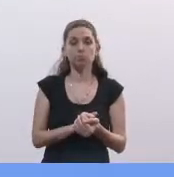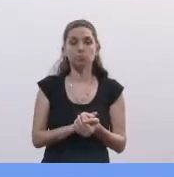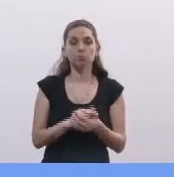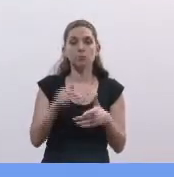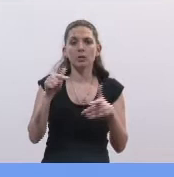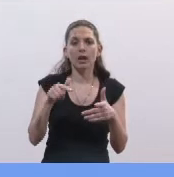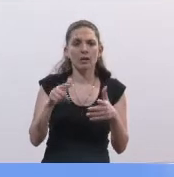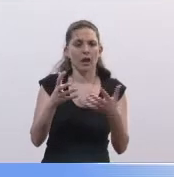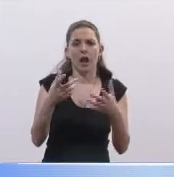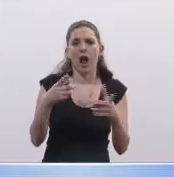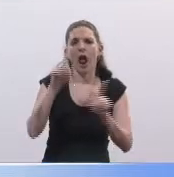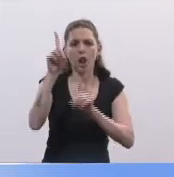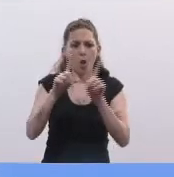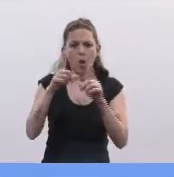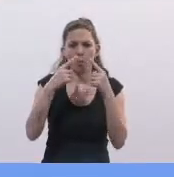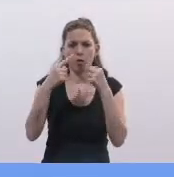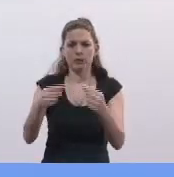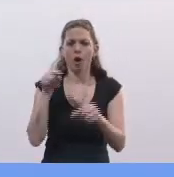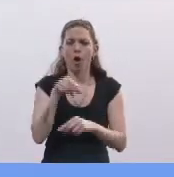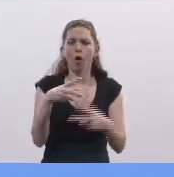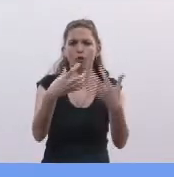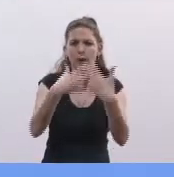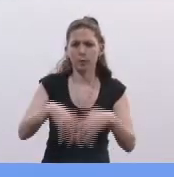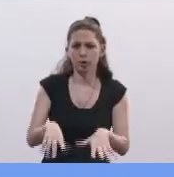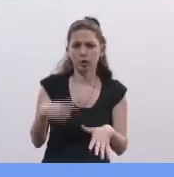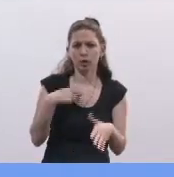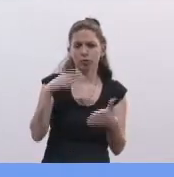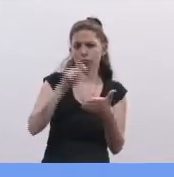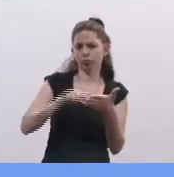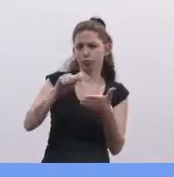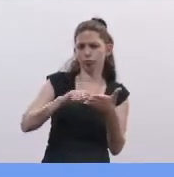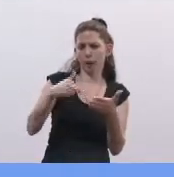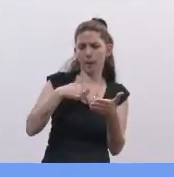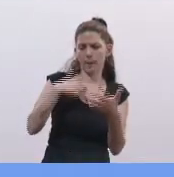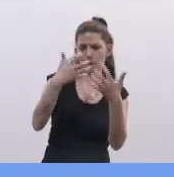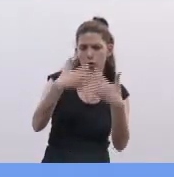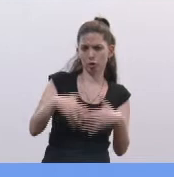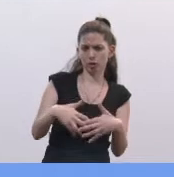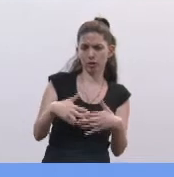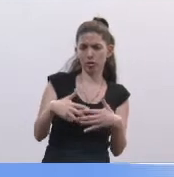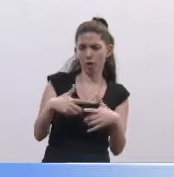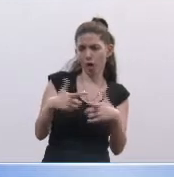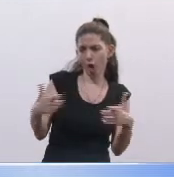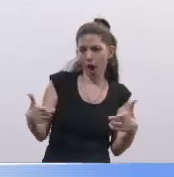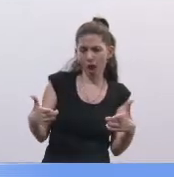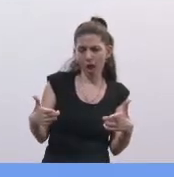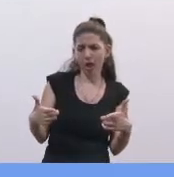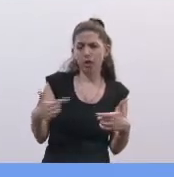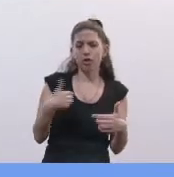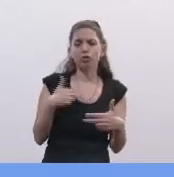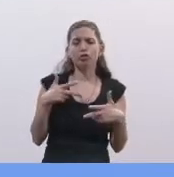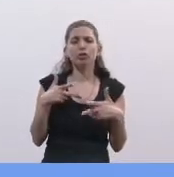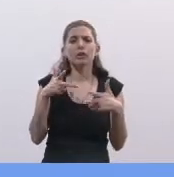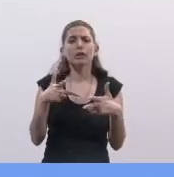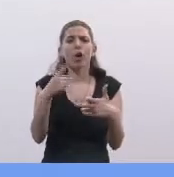manera, agraviado el proyecto y le han dado connotaciones a mi proyecto que no las tiene y que no son, yo